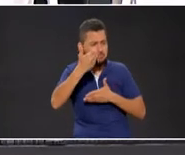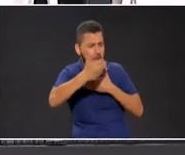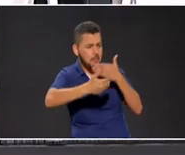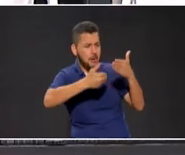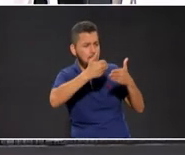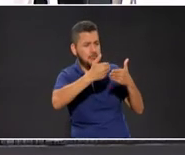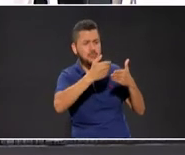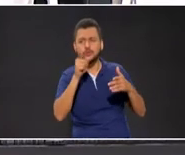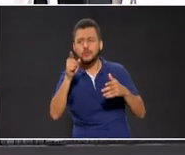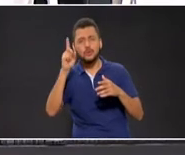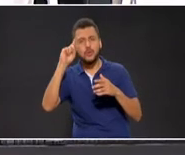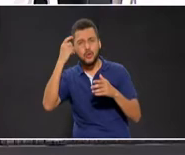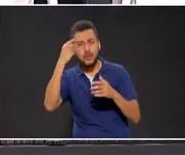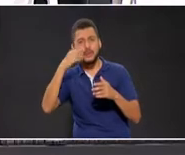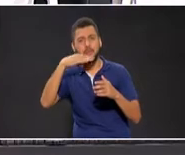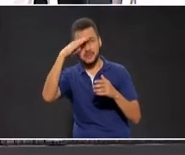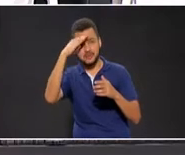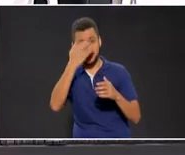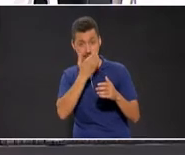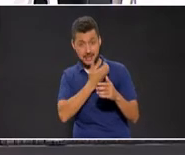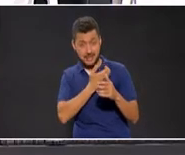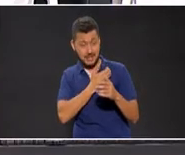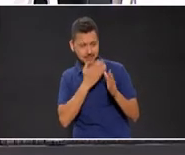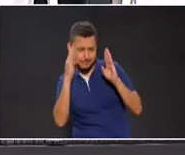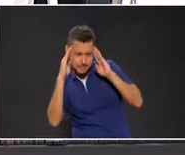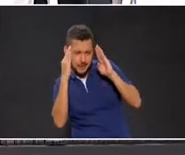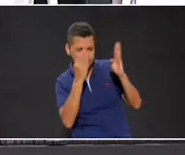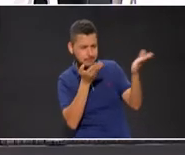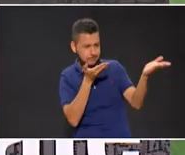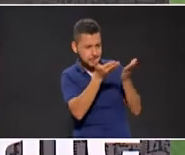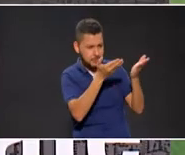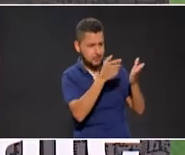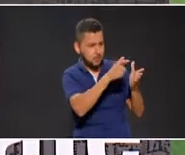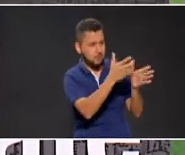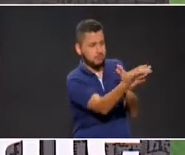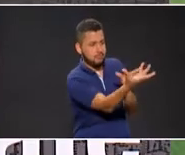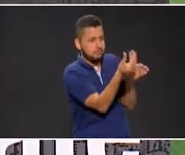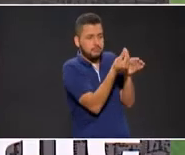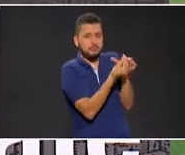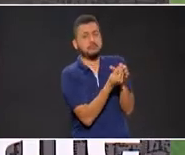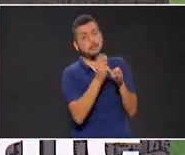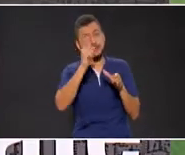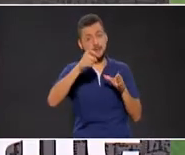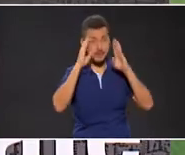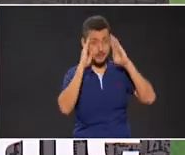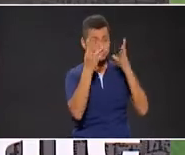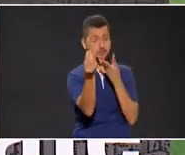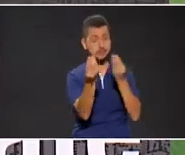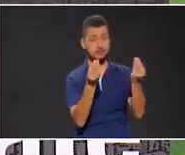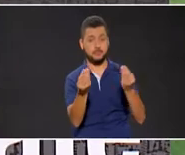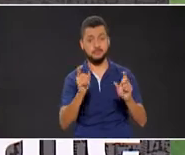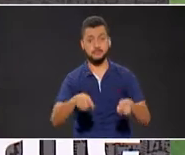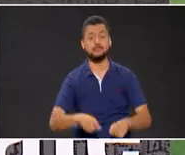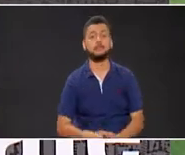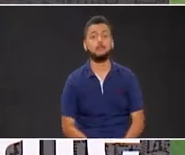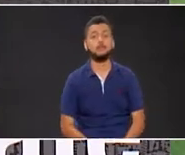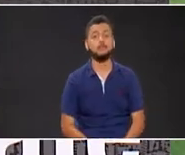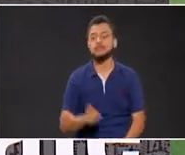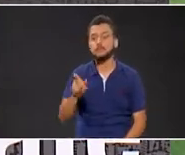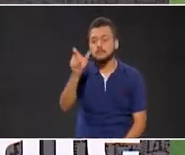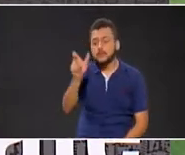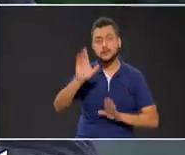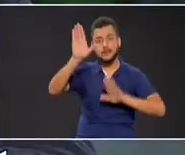el cabildo mayor y otras opciones estás incluyendo a todos los grupos poblaciones muchas gracias pregunta ahora para el candidato jairo herrán vargas